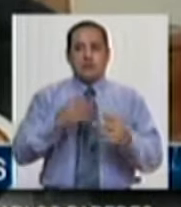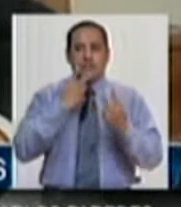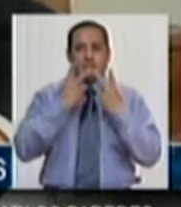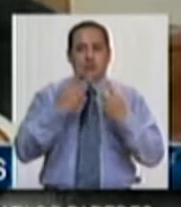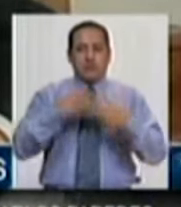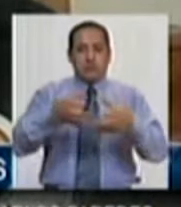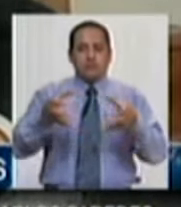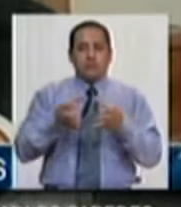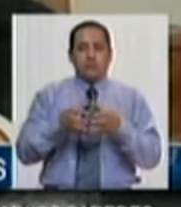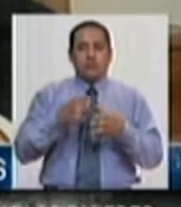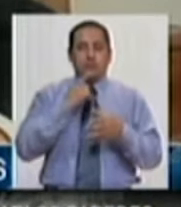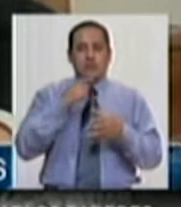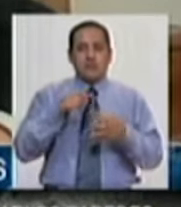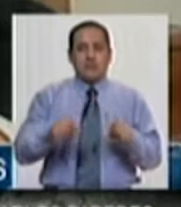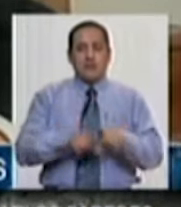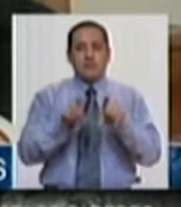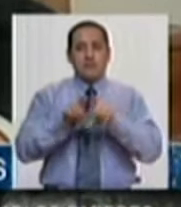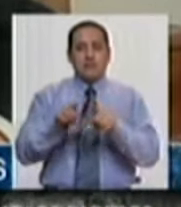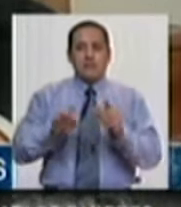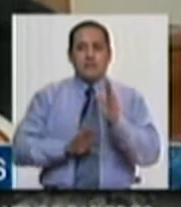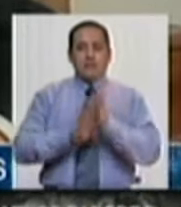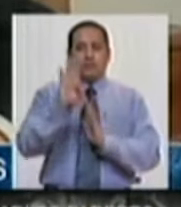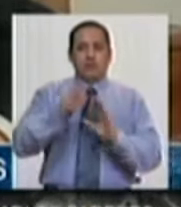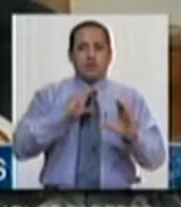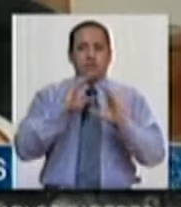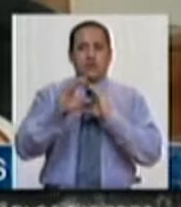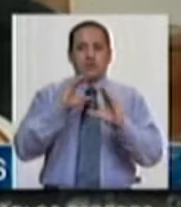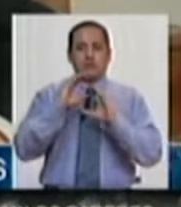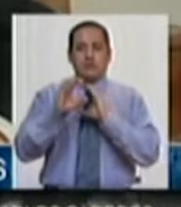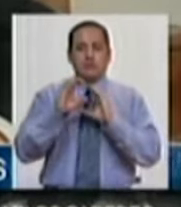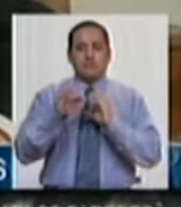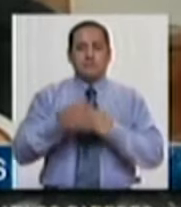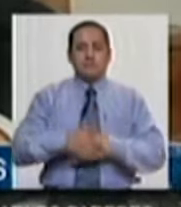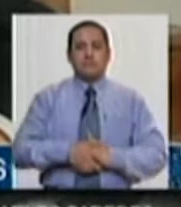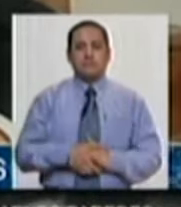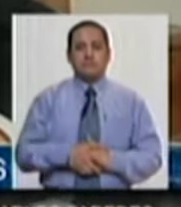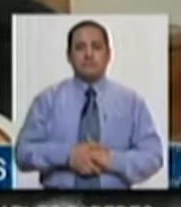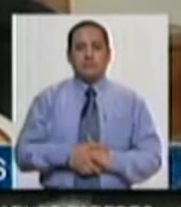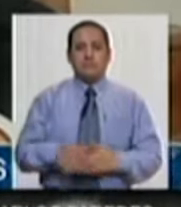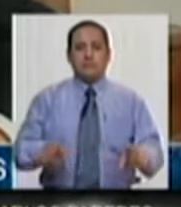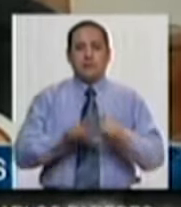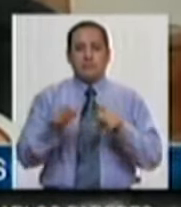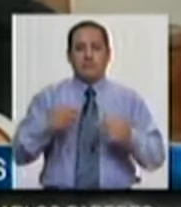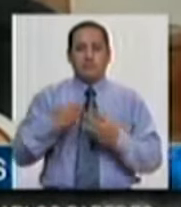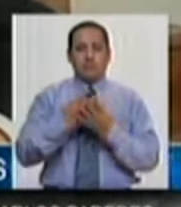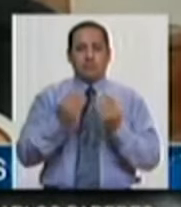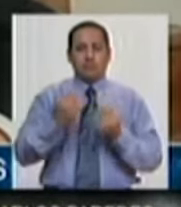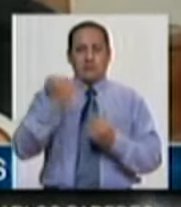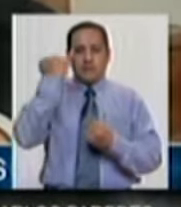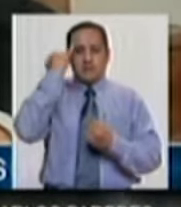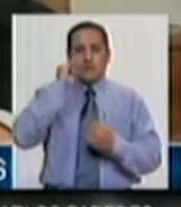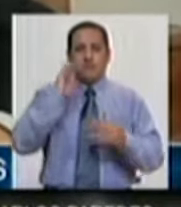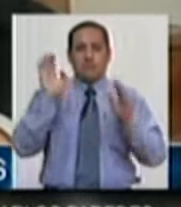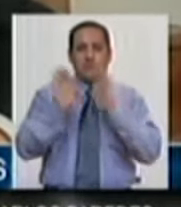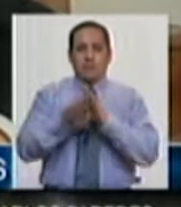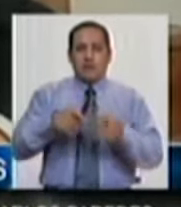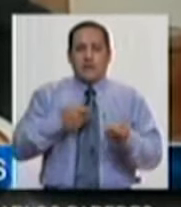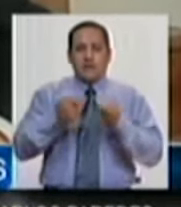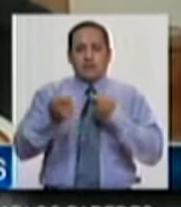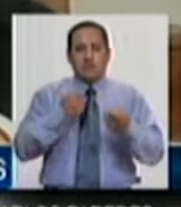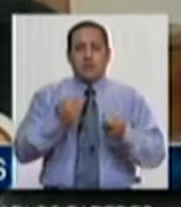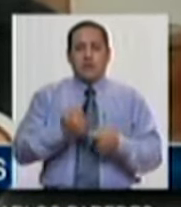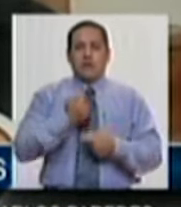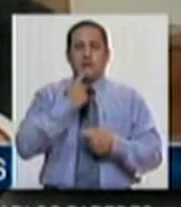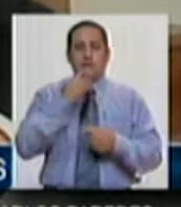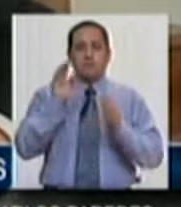la red dorsal para el desarrollo de las telecomunicaciones. Y la idea en la gestión va a